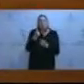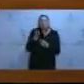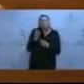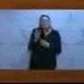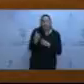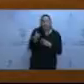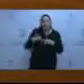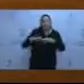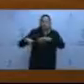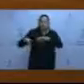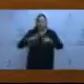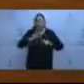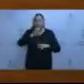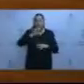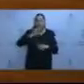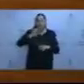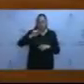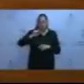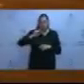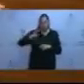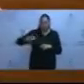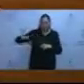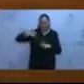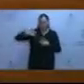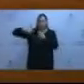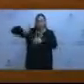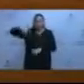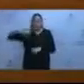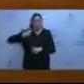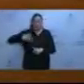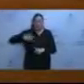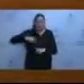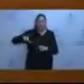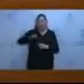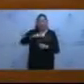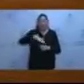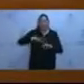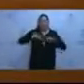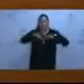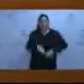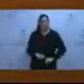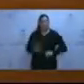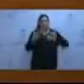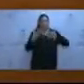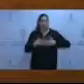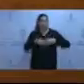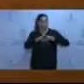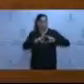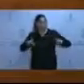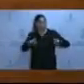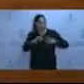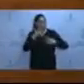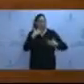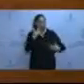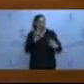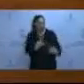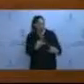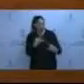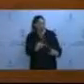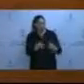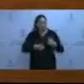Lloreda, en Gijón, situando este enclave como uno de los emplazamientos empresariales más atractivos del momento en el área